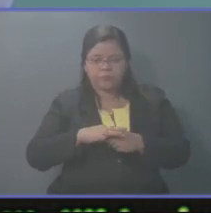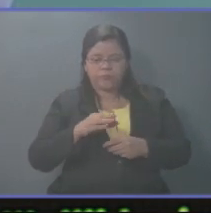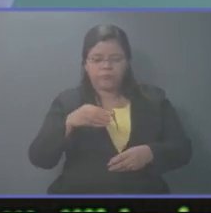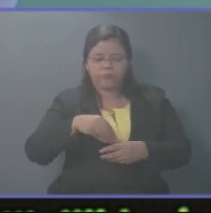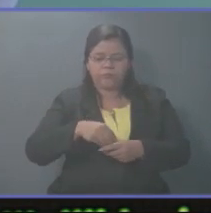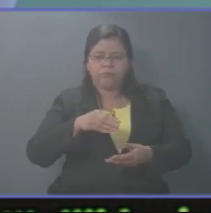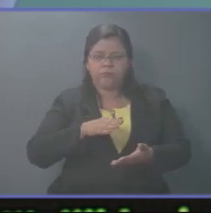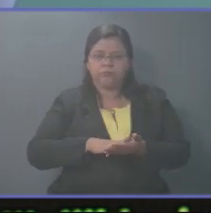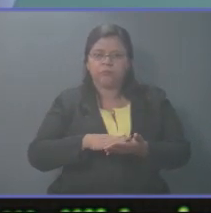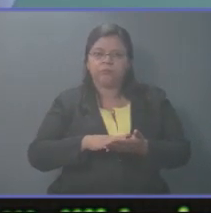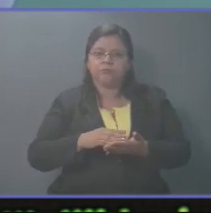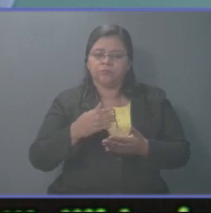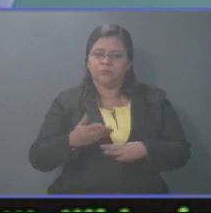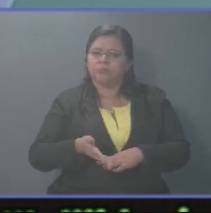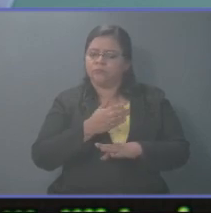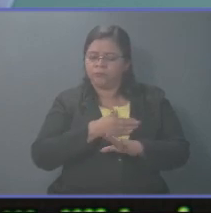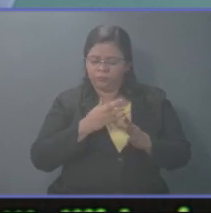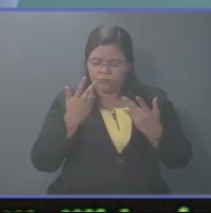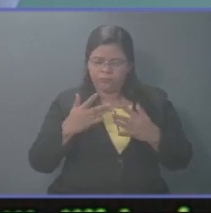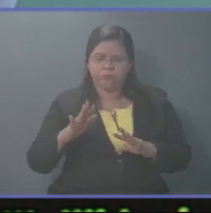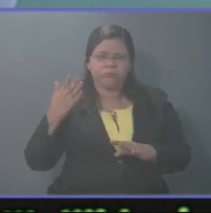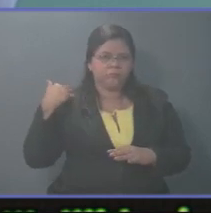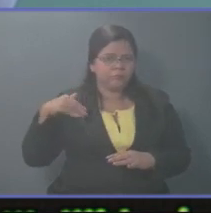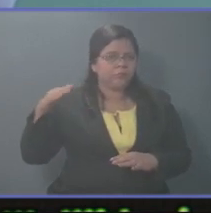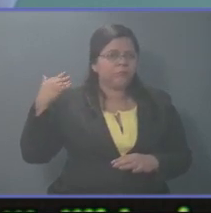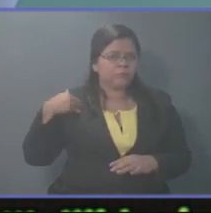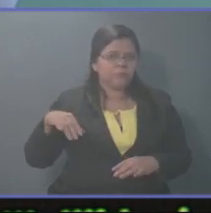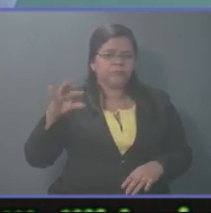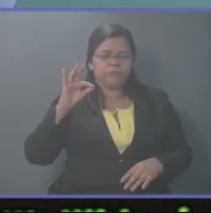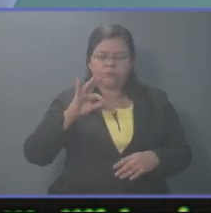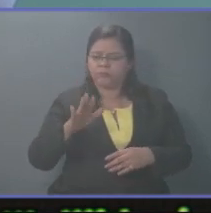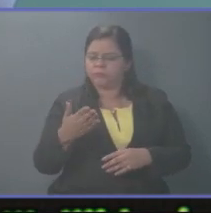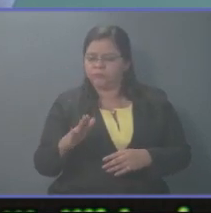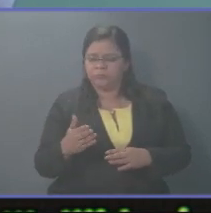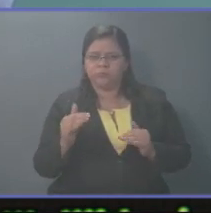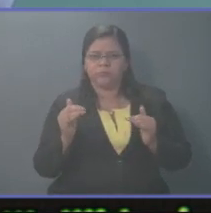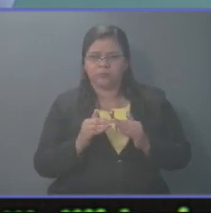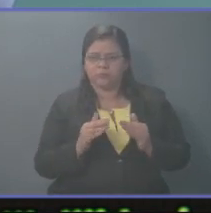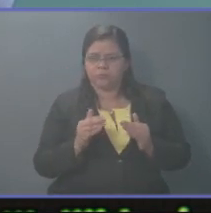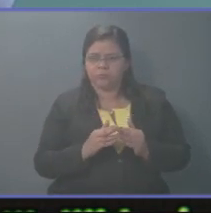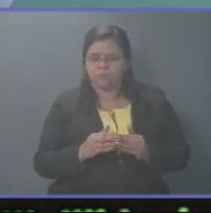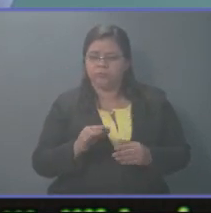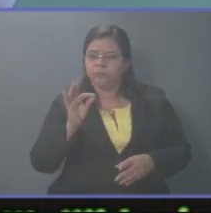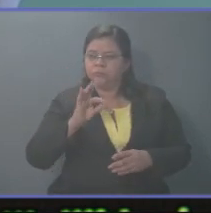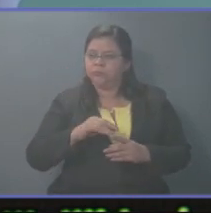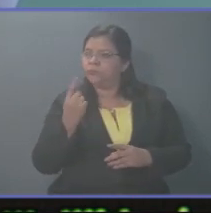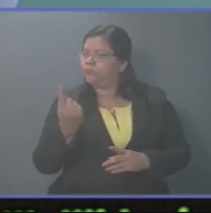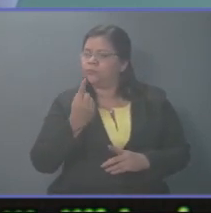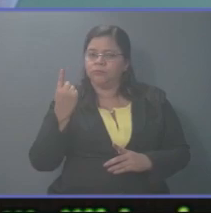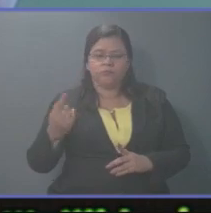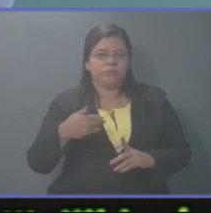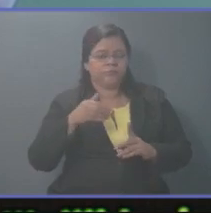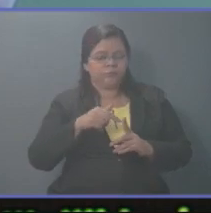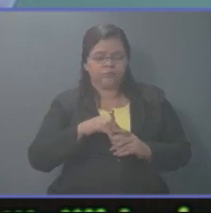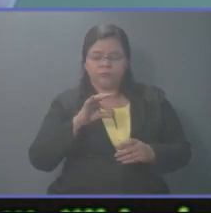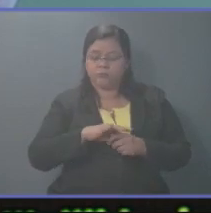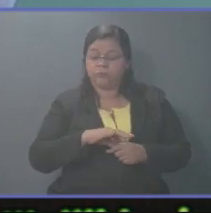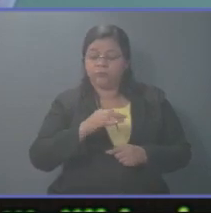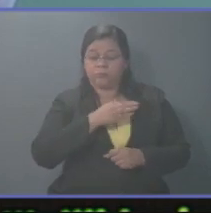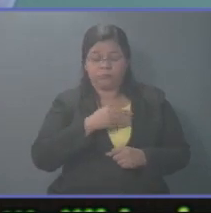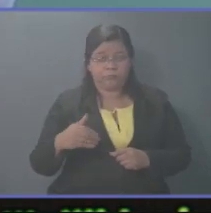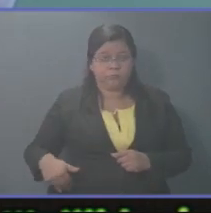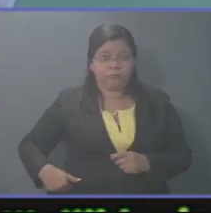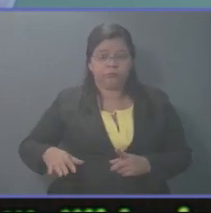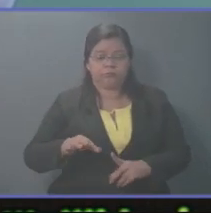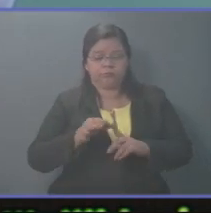un mecanismo que ya ha sido utilizado consecutivamente en 2 elecciones presidenciales, lo cual ha generado